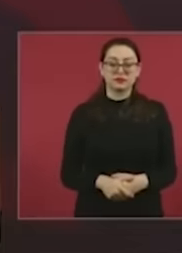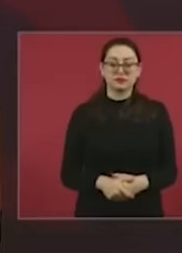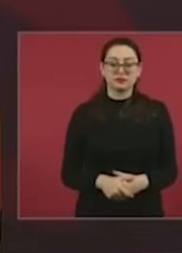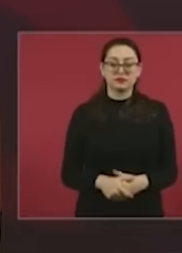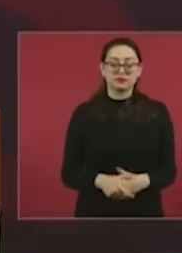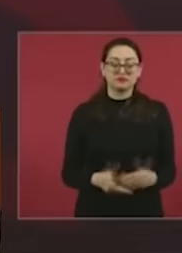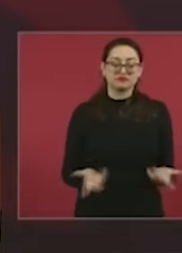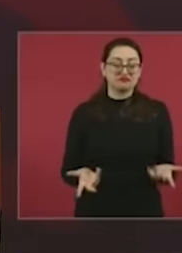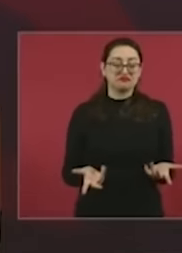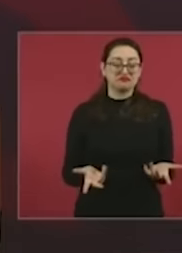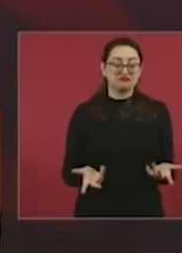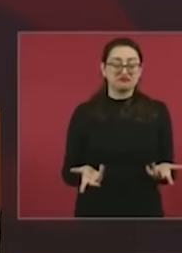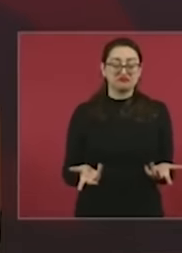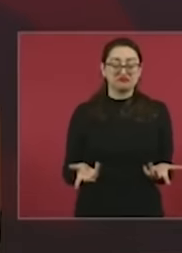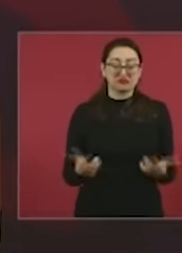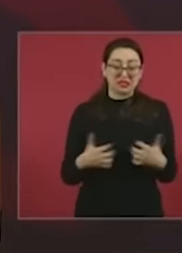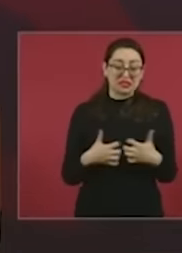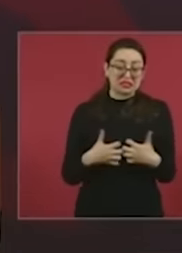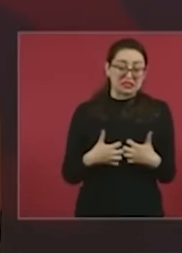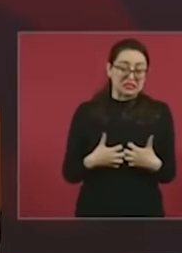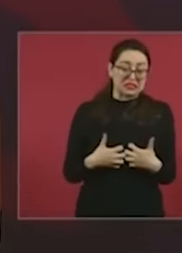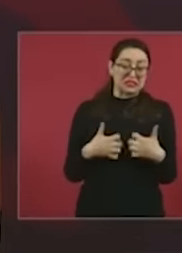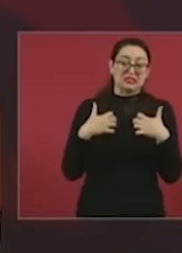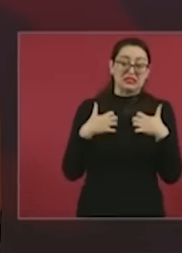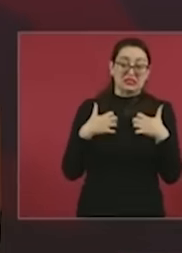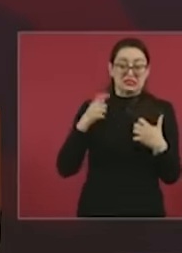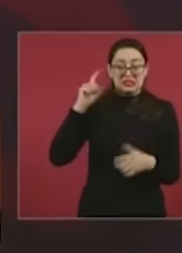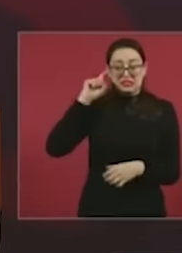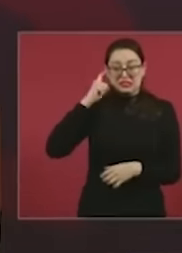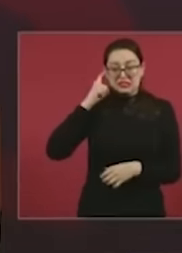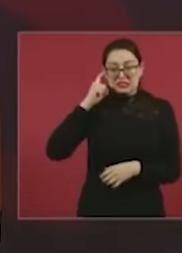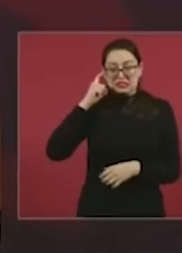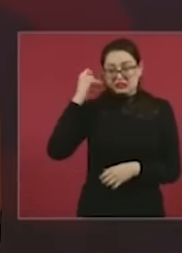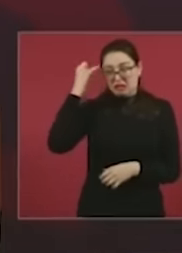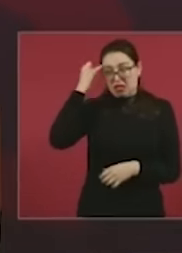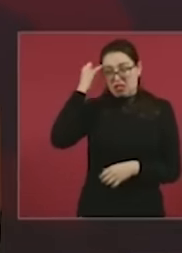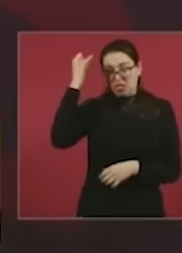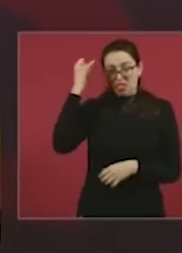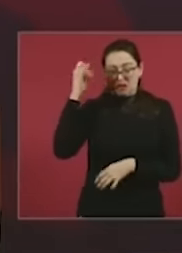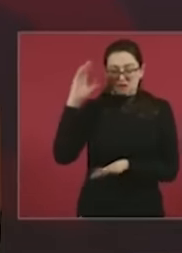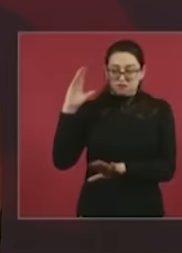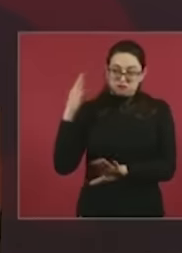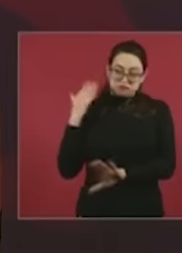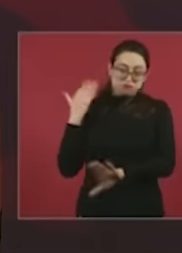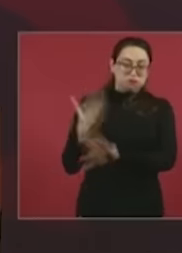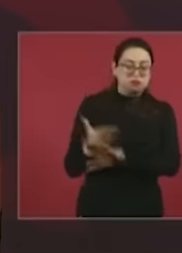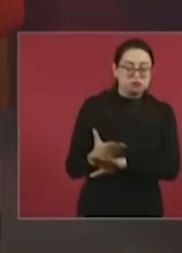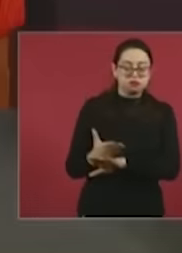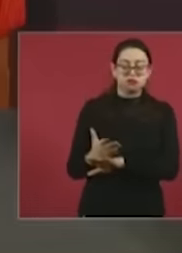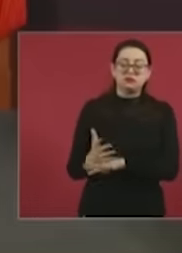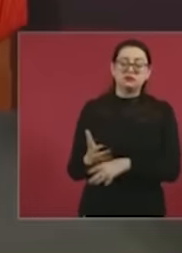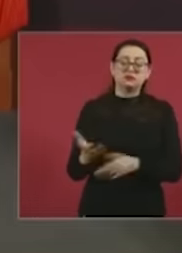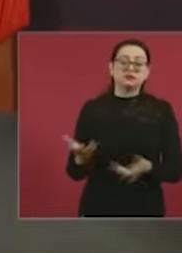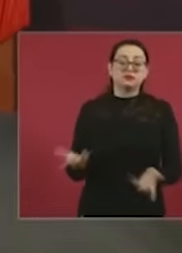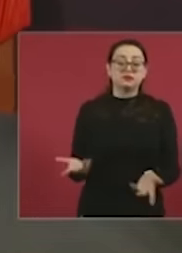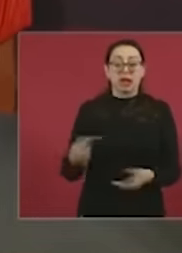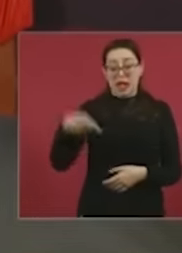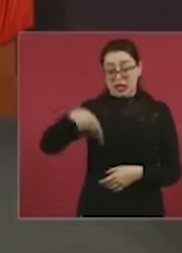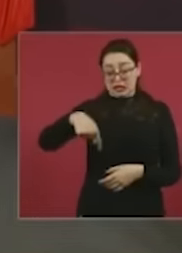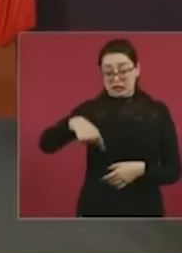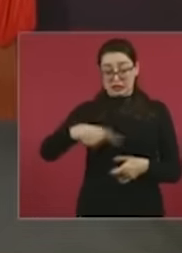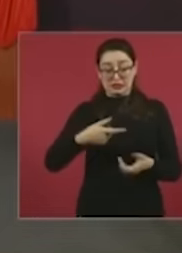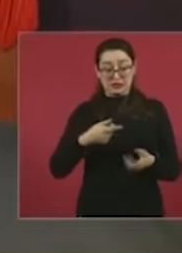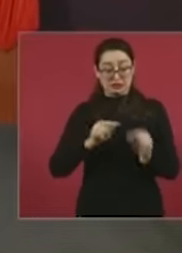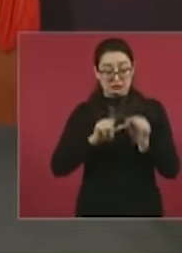es viejo ya no tiene relevancia no tiene ninguna relevancia simplemente nada